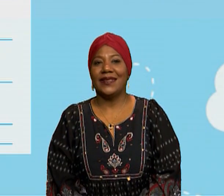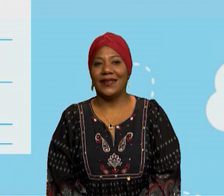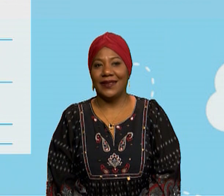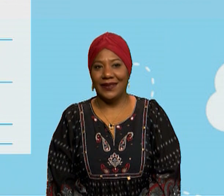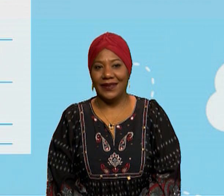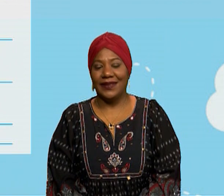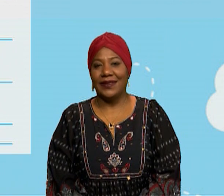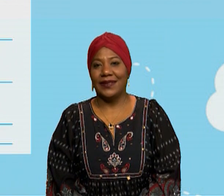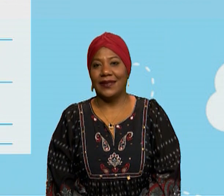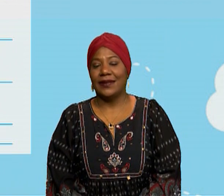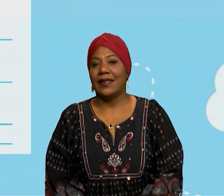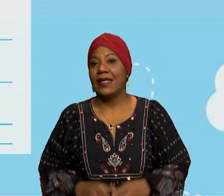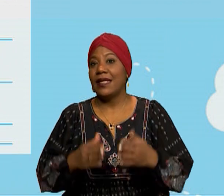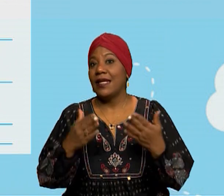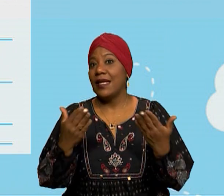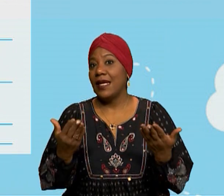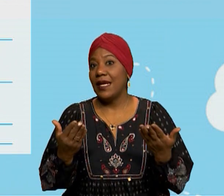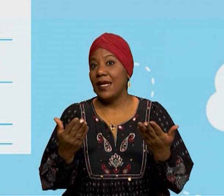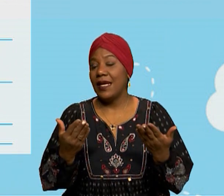Dice, ¿de qué se trata la historia?